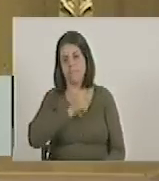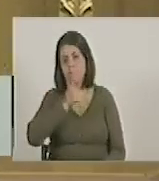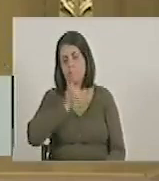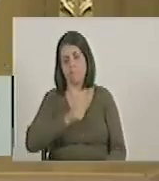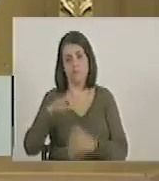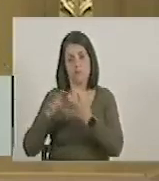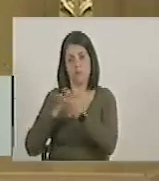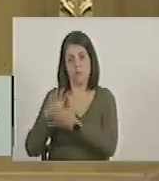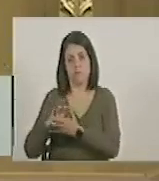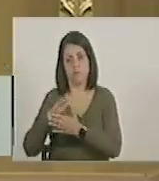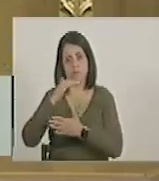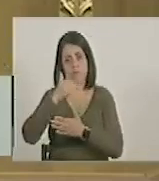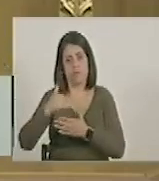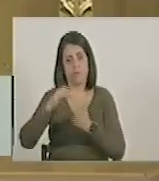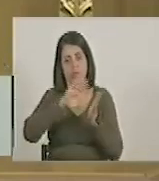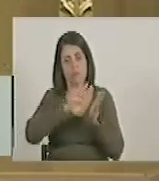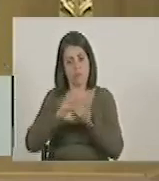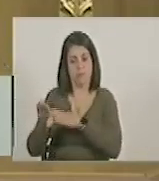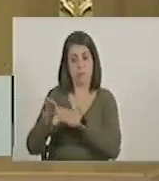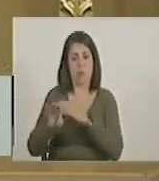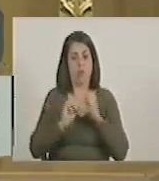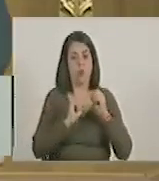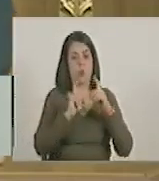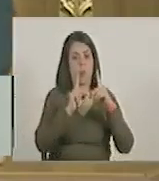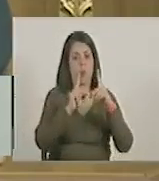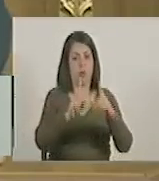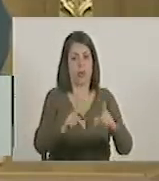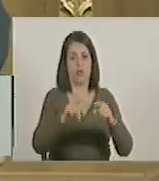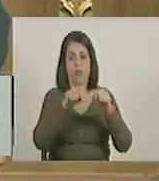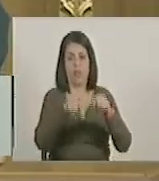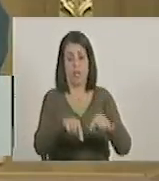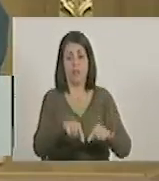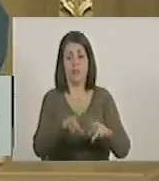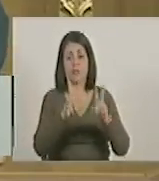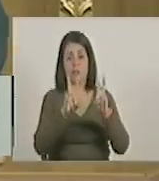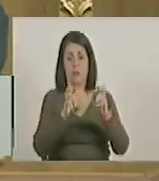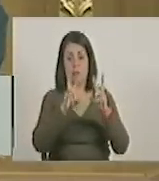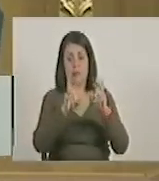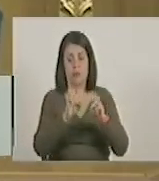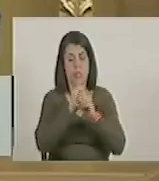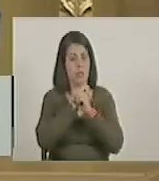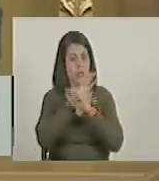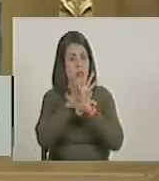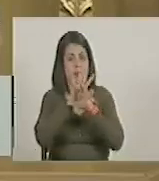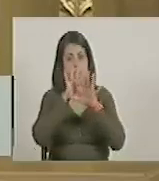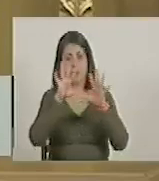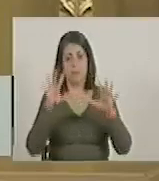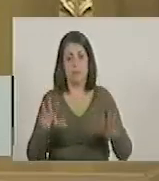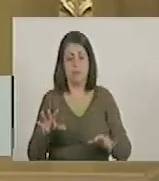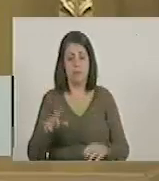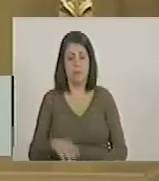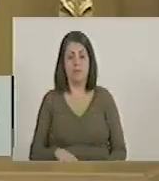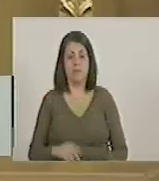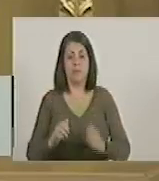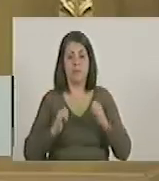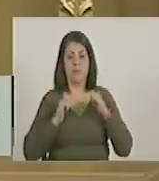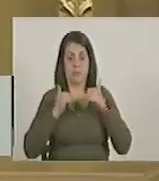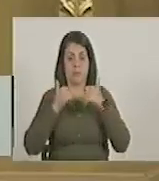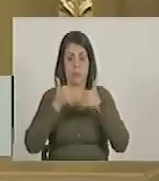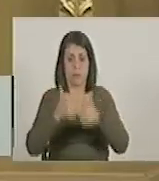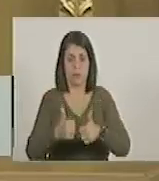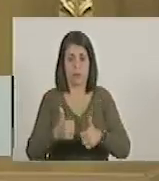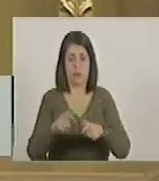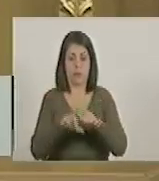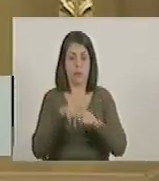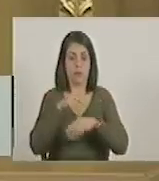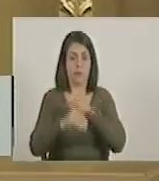crisis y con oportunidades muy claras de iniciar, como de